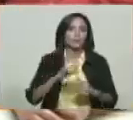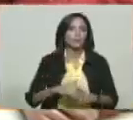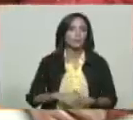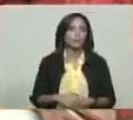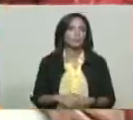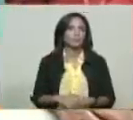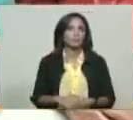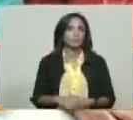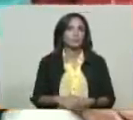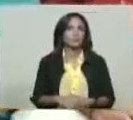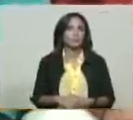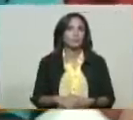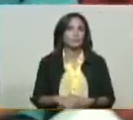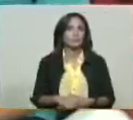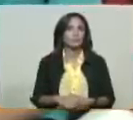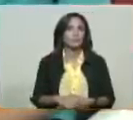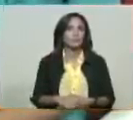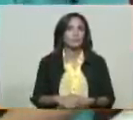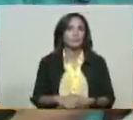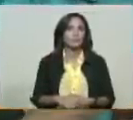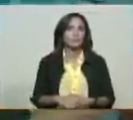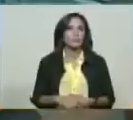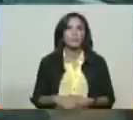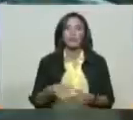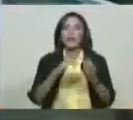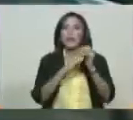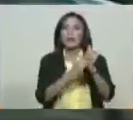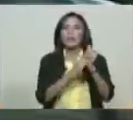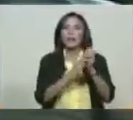Tienen un liderazgo legítimo regional.